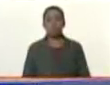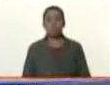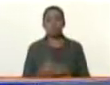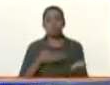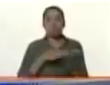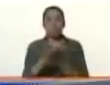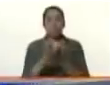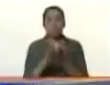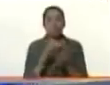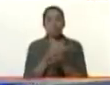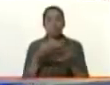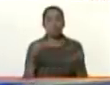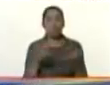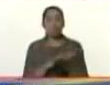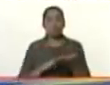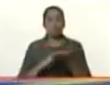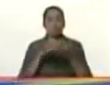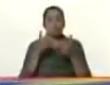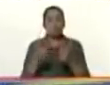gratuita y de calidad,